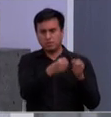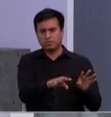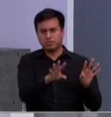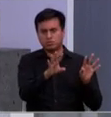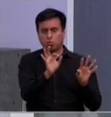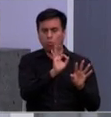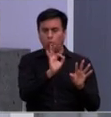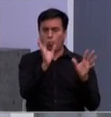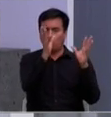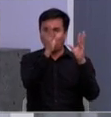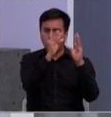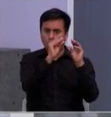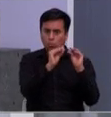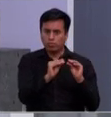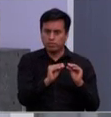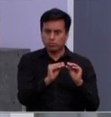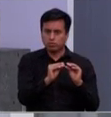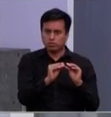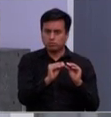o disminuido.